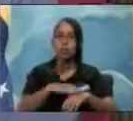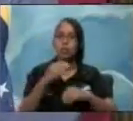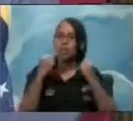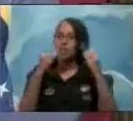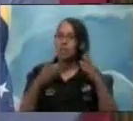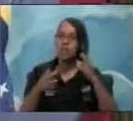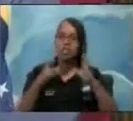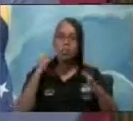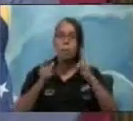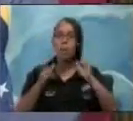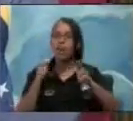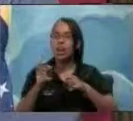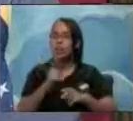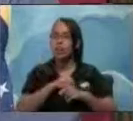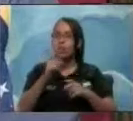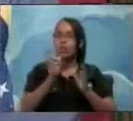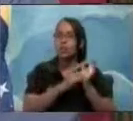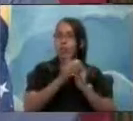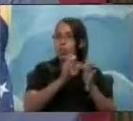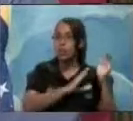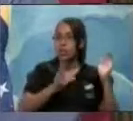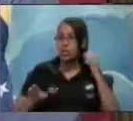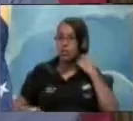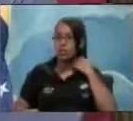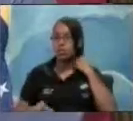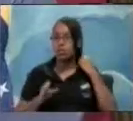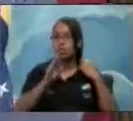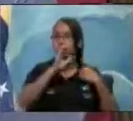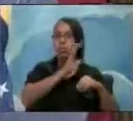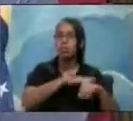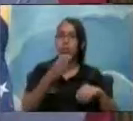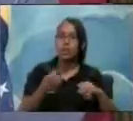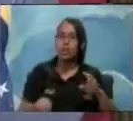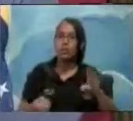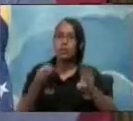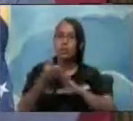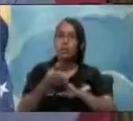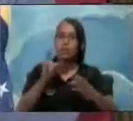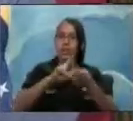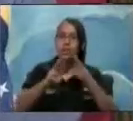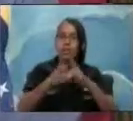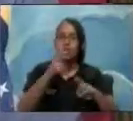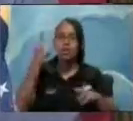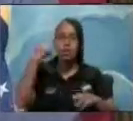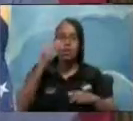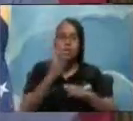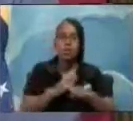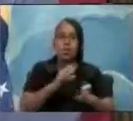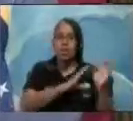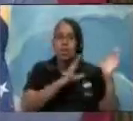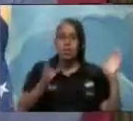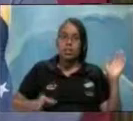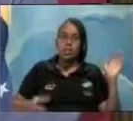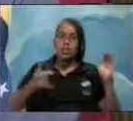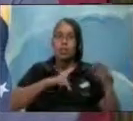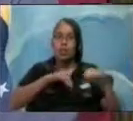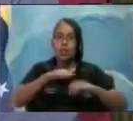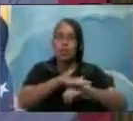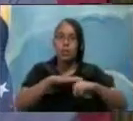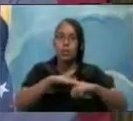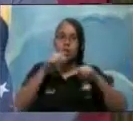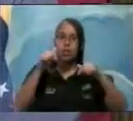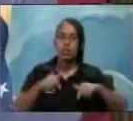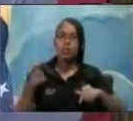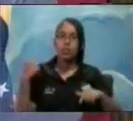en el Evangelio. ¿Sabe por qué? Porque ahí te ofrece la paz. Y por medio de Cristo, Cristo nos perdona. Y hoy